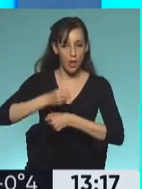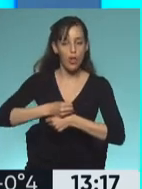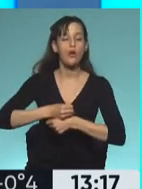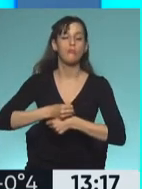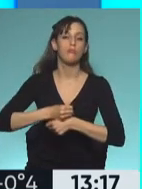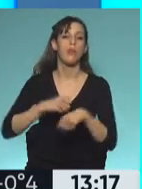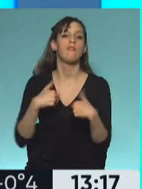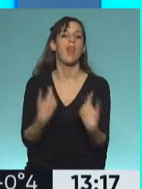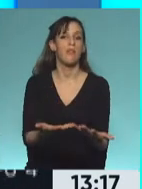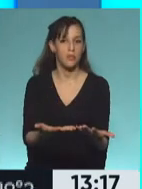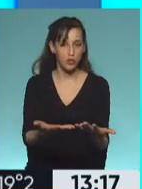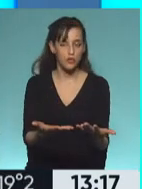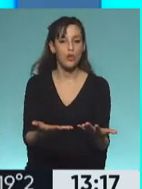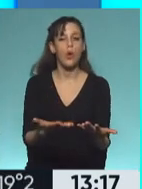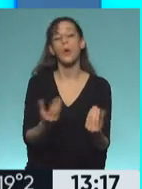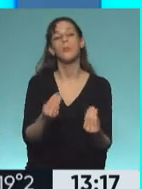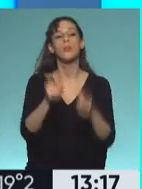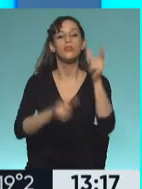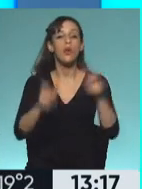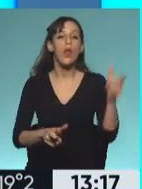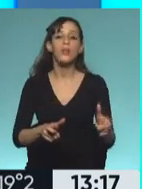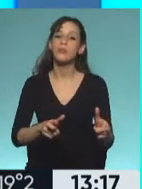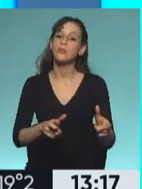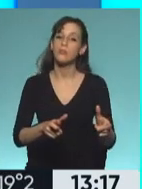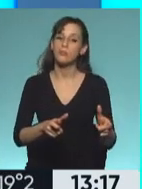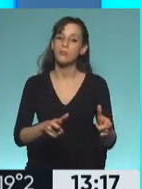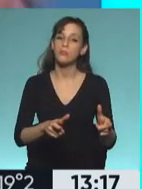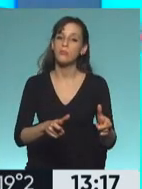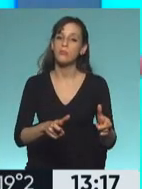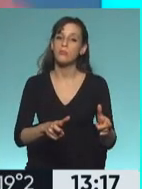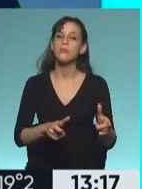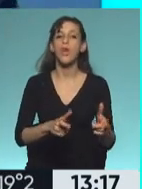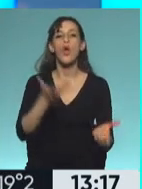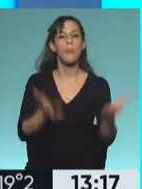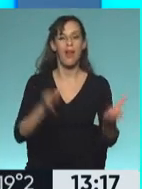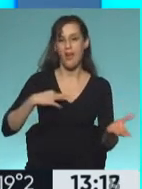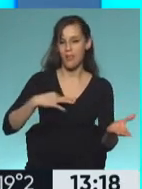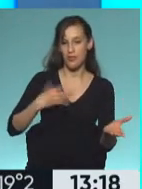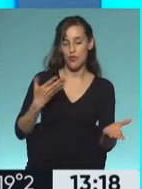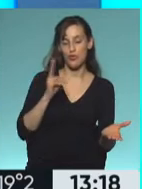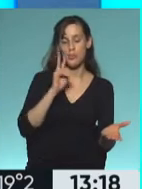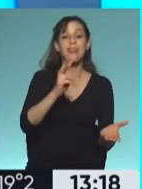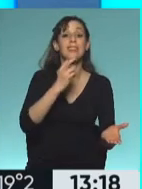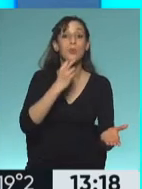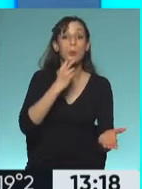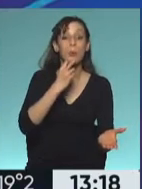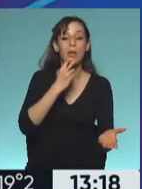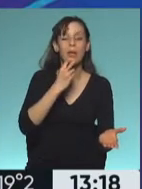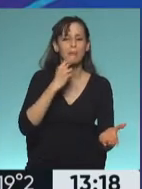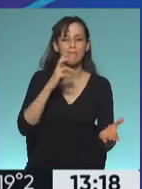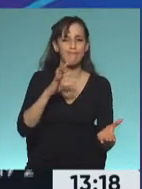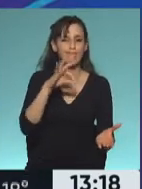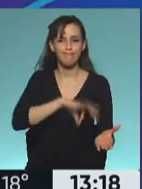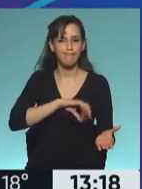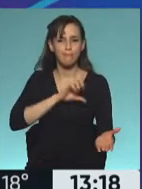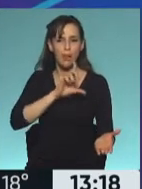críticas o en situación de caída de ingresos con respecto al año 2019 bien esta es la referentes en